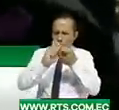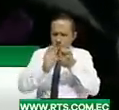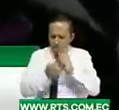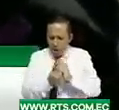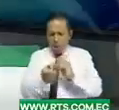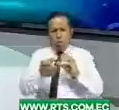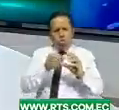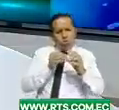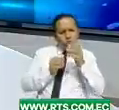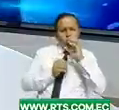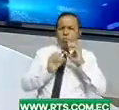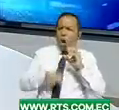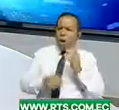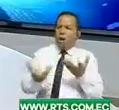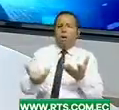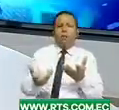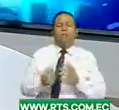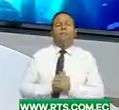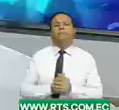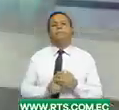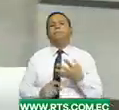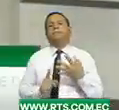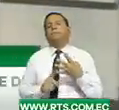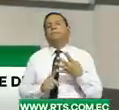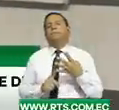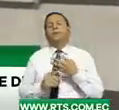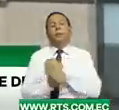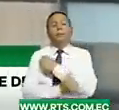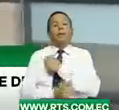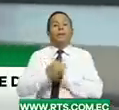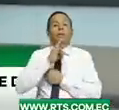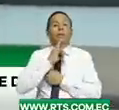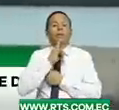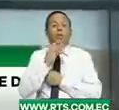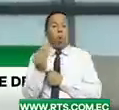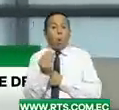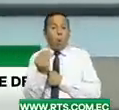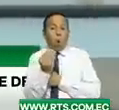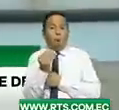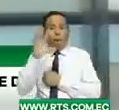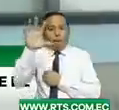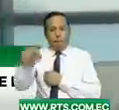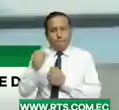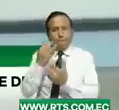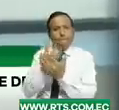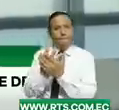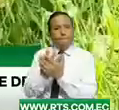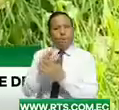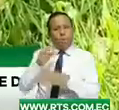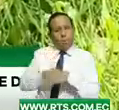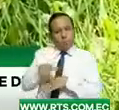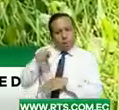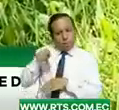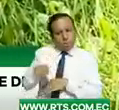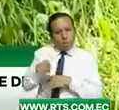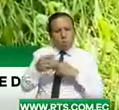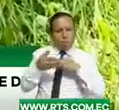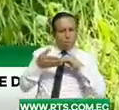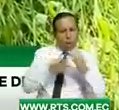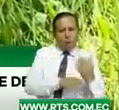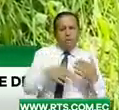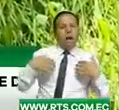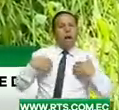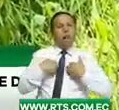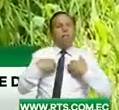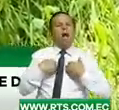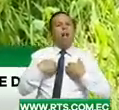En Estados Unidos, un adolescente fue detenido acusado de robar y matar a Faye, un cisne hembra muy querida por la